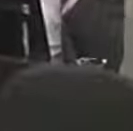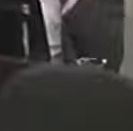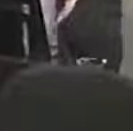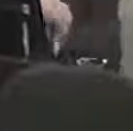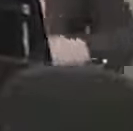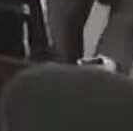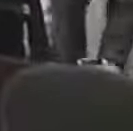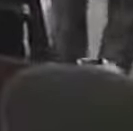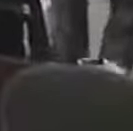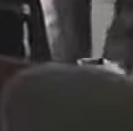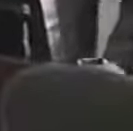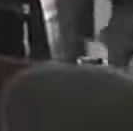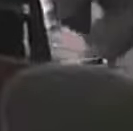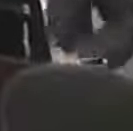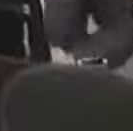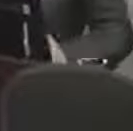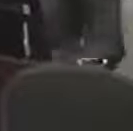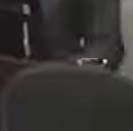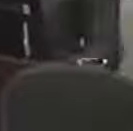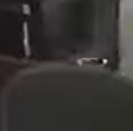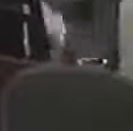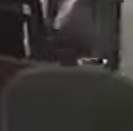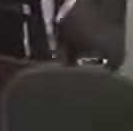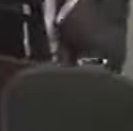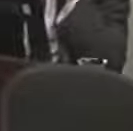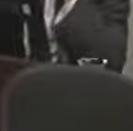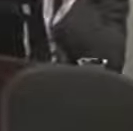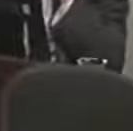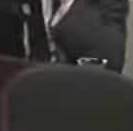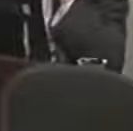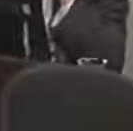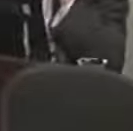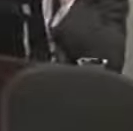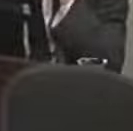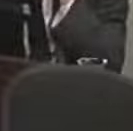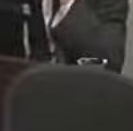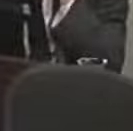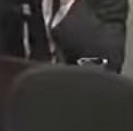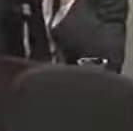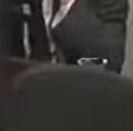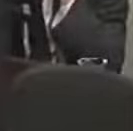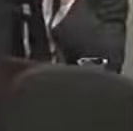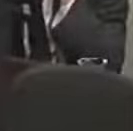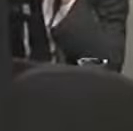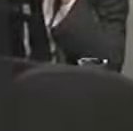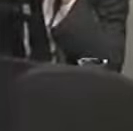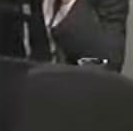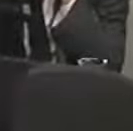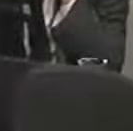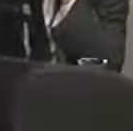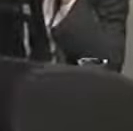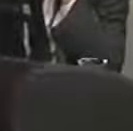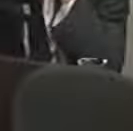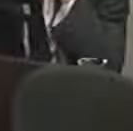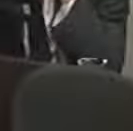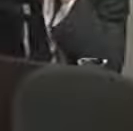Muy claramente, se ha explicado con documentos públicos que lo único que se hizo